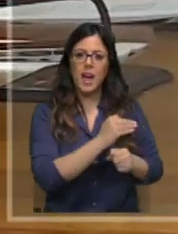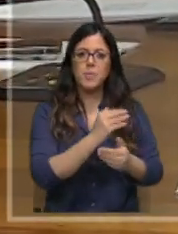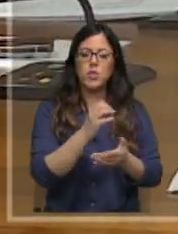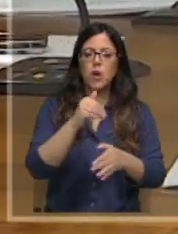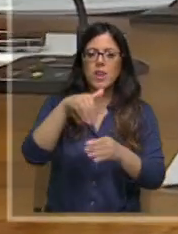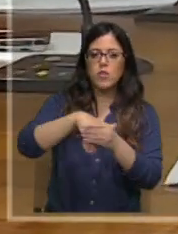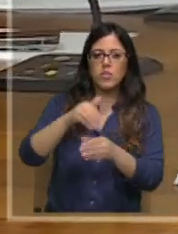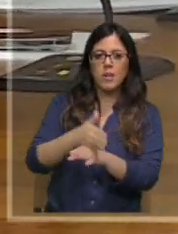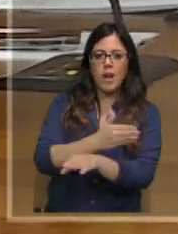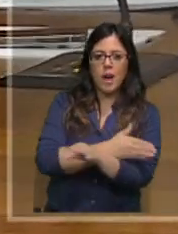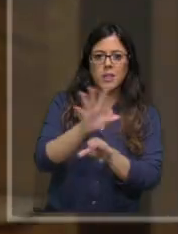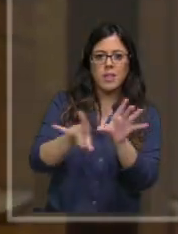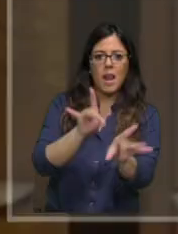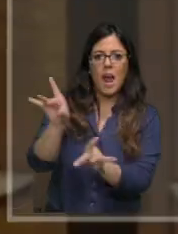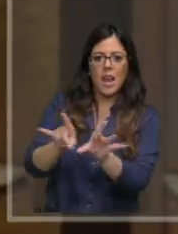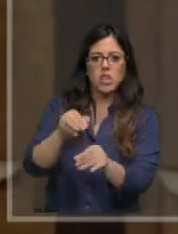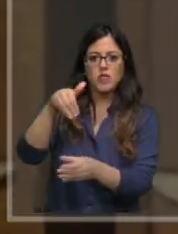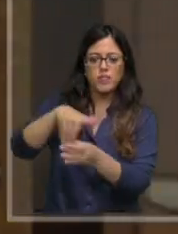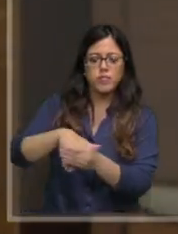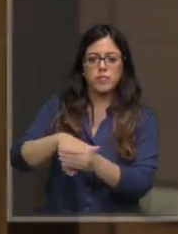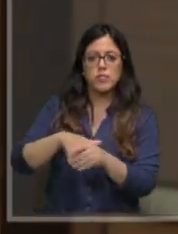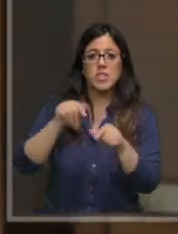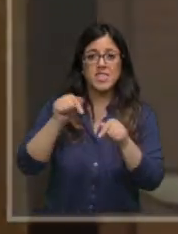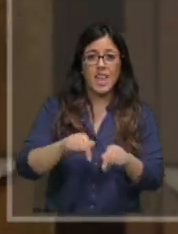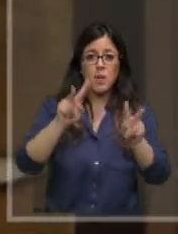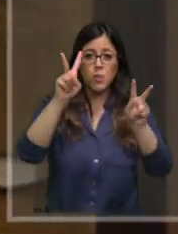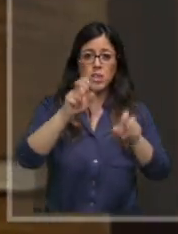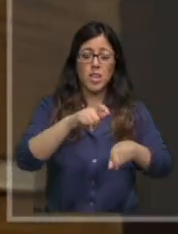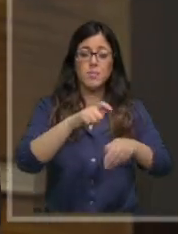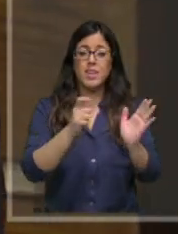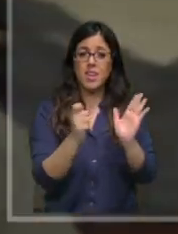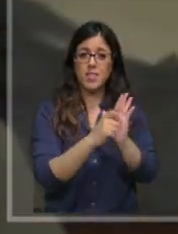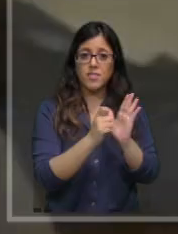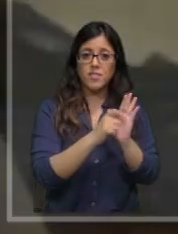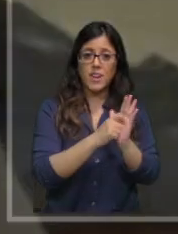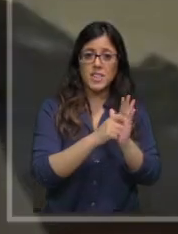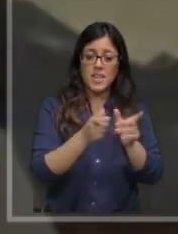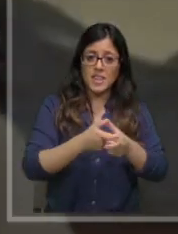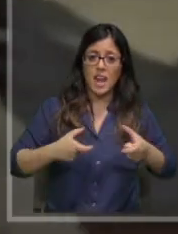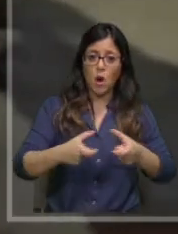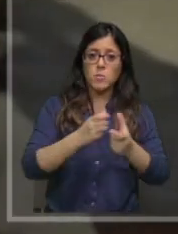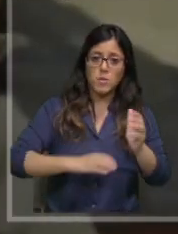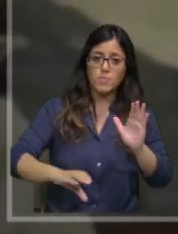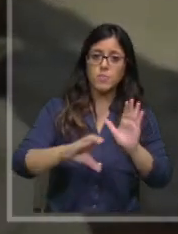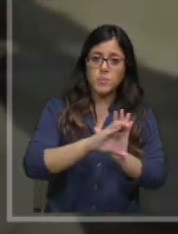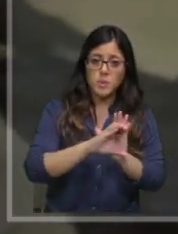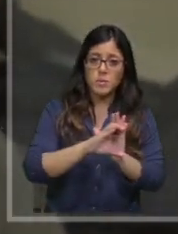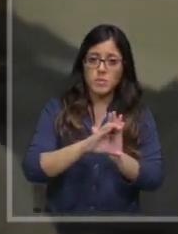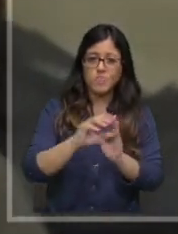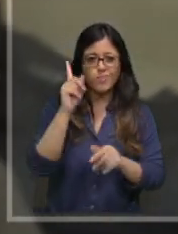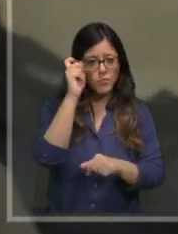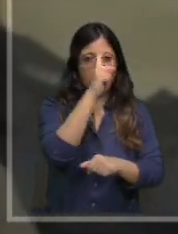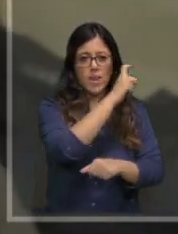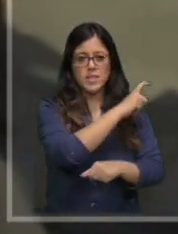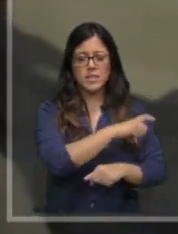votar antes de las elecciones algo que por el cronograma de la comisión de Constitución se ve cada vez más complejo